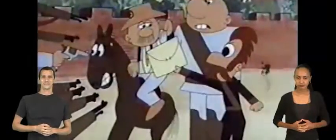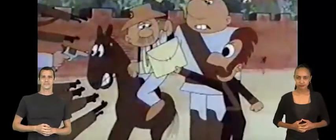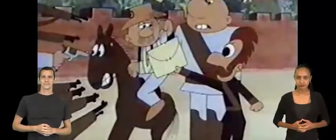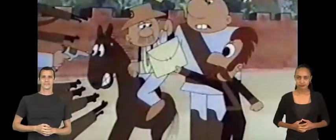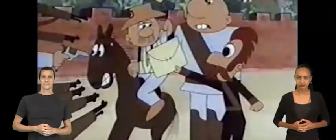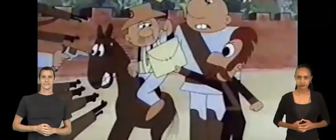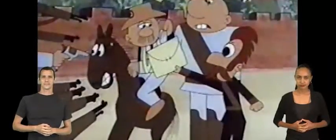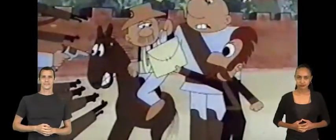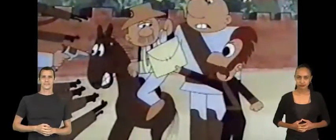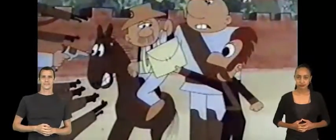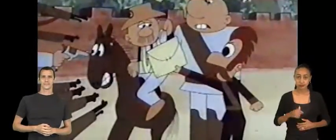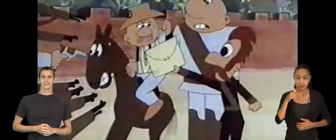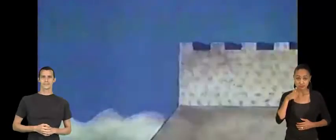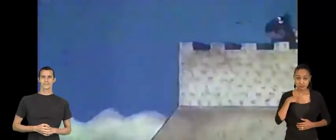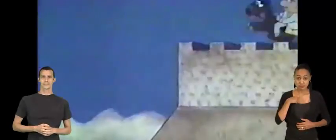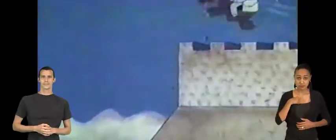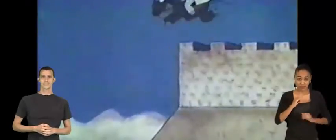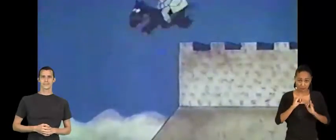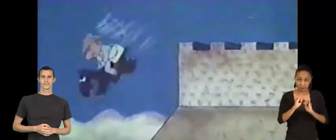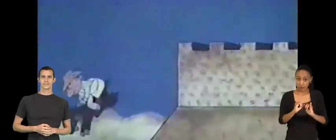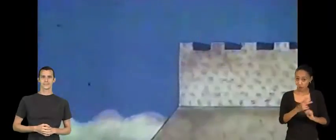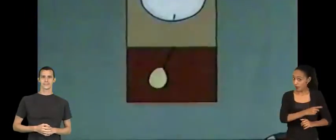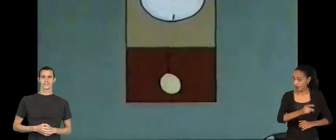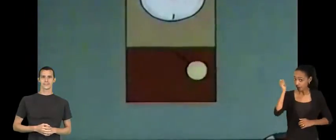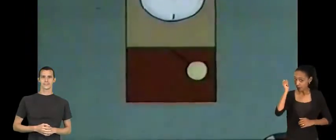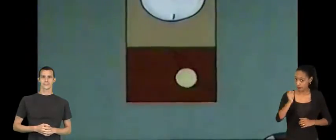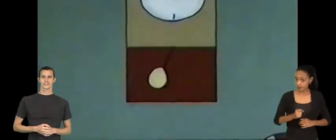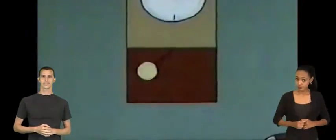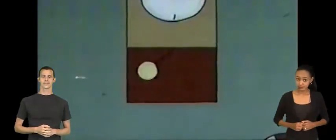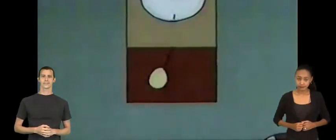Tome el mensaje y vuele.